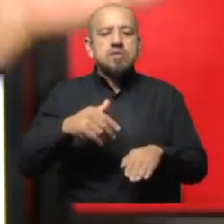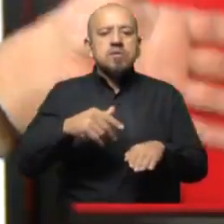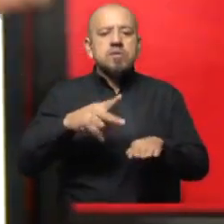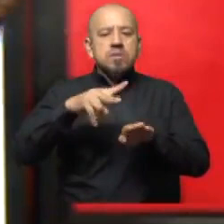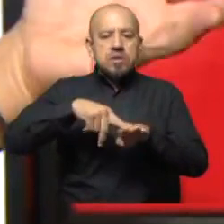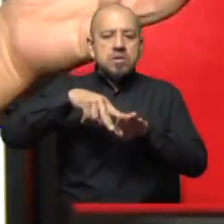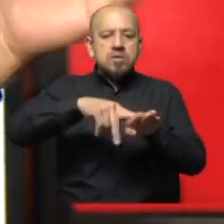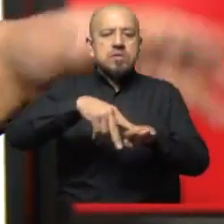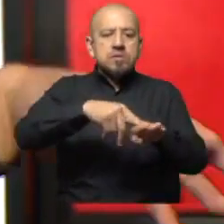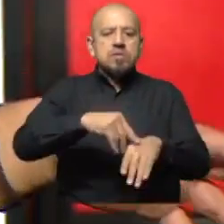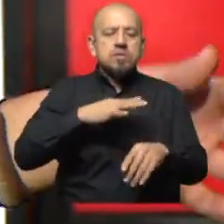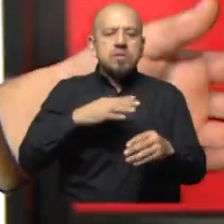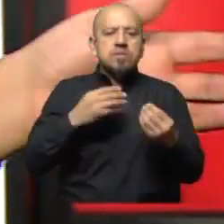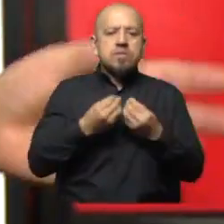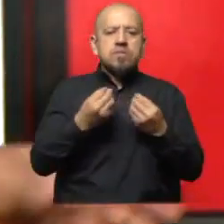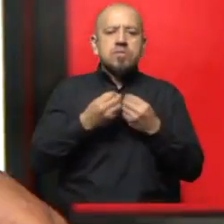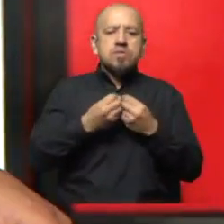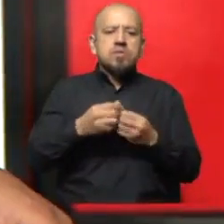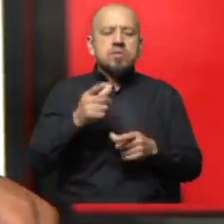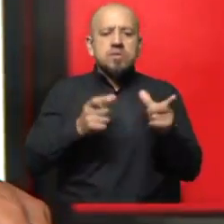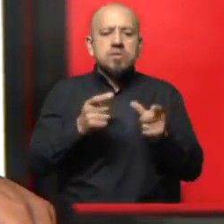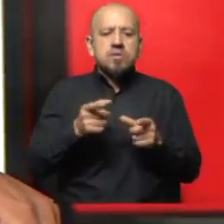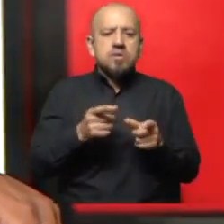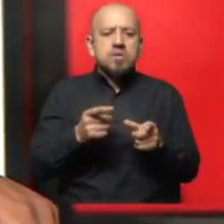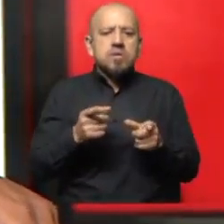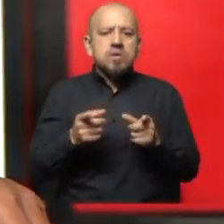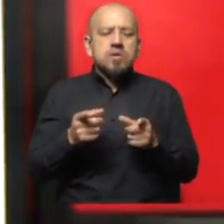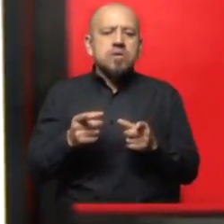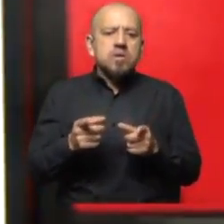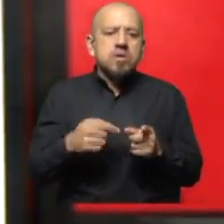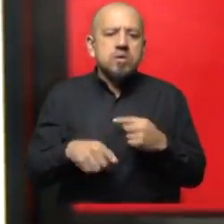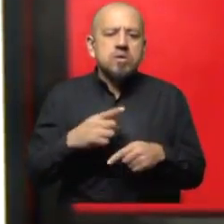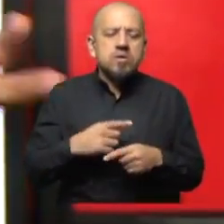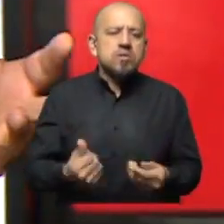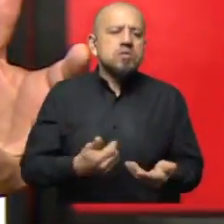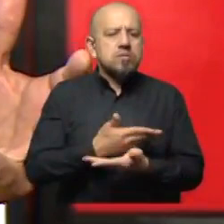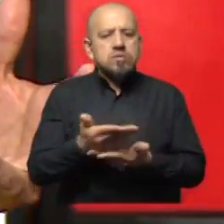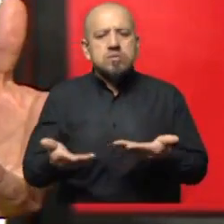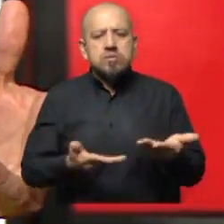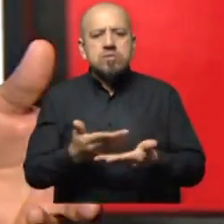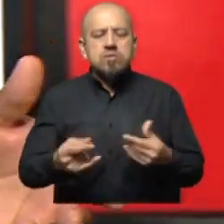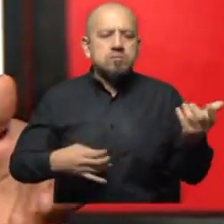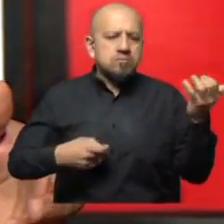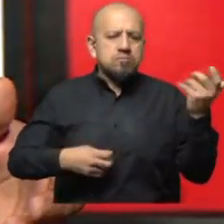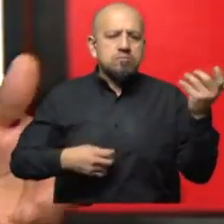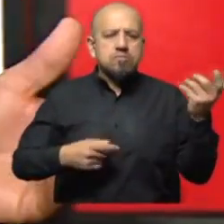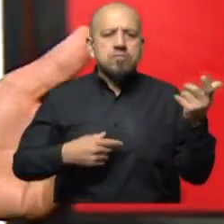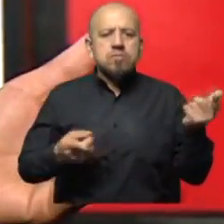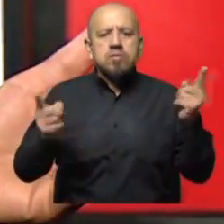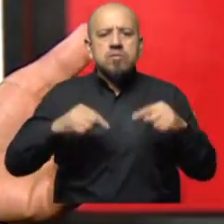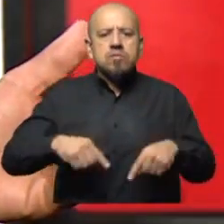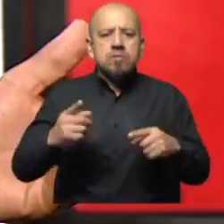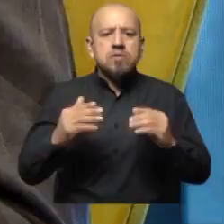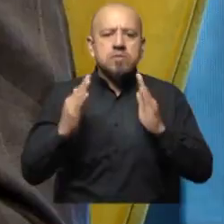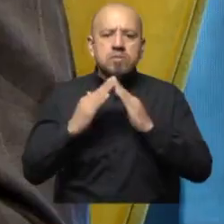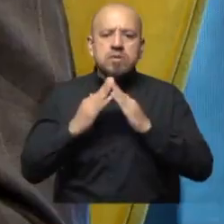shopping se juntaba mucha gente eso queda abierto toda la noche intercambiamos como acordes a tu casa con un acorde